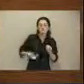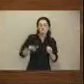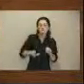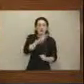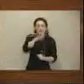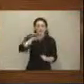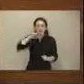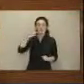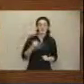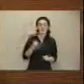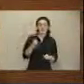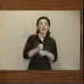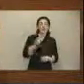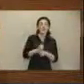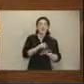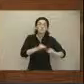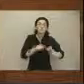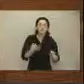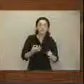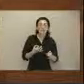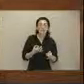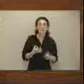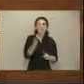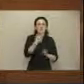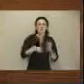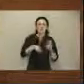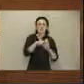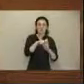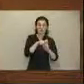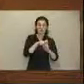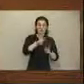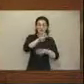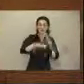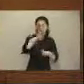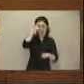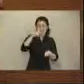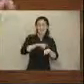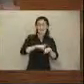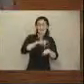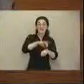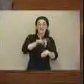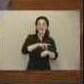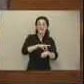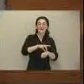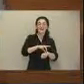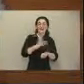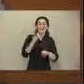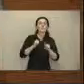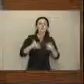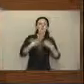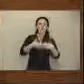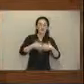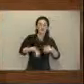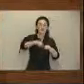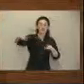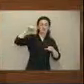Y esa labor no es otra, nada más, que el mantener un principio de esa reforma psiquiátrica, como hoy he dicho, se puso en funcionamiento ya hace muchos